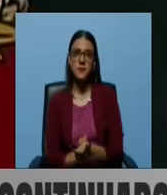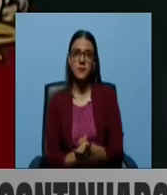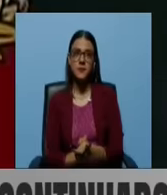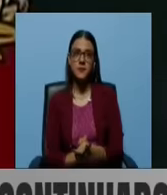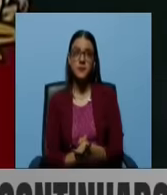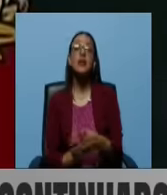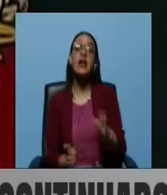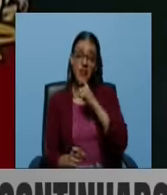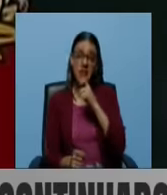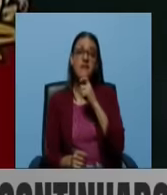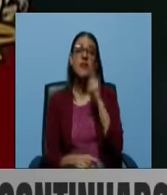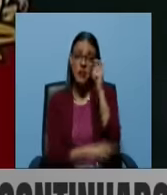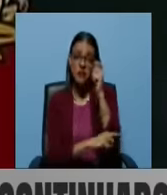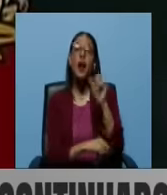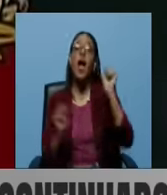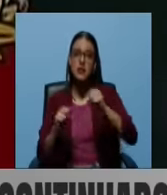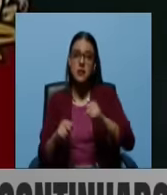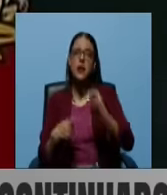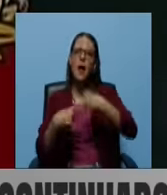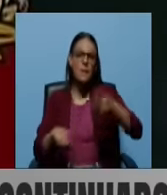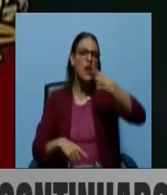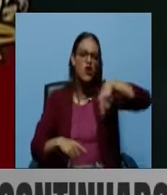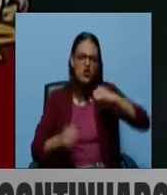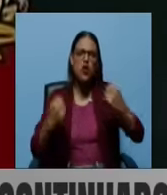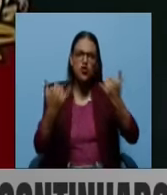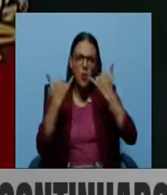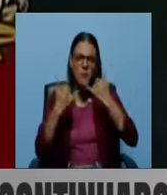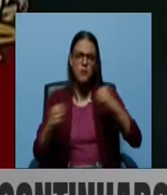Es dura la tarea, pero la vamos a hacer nosotros.